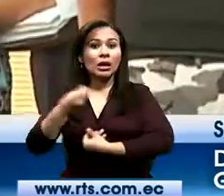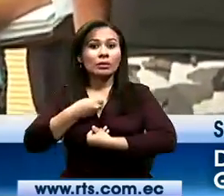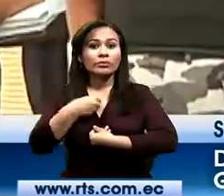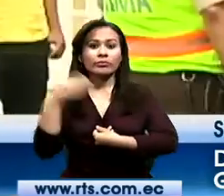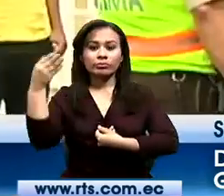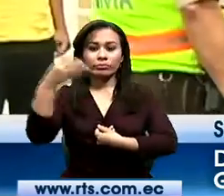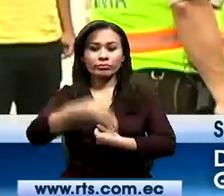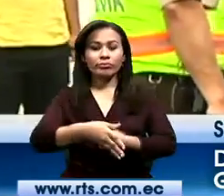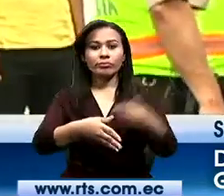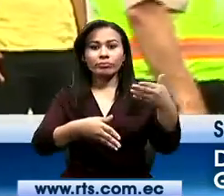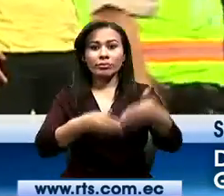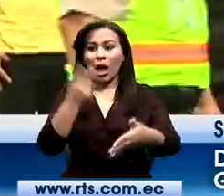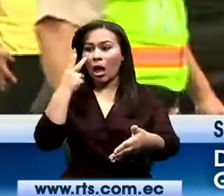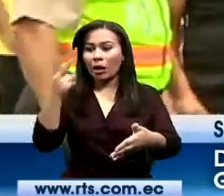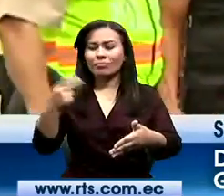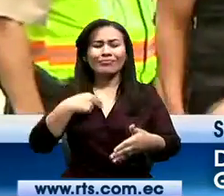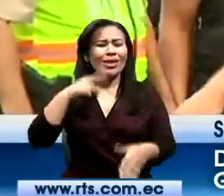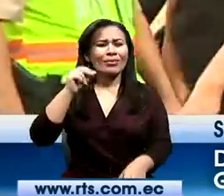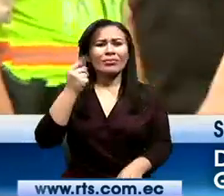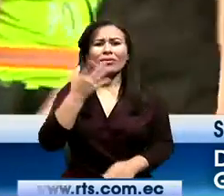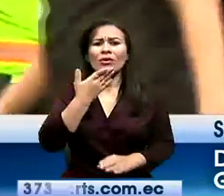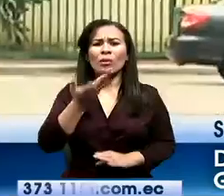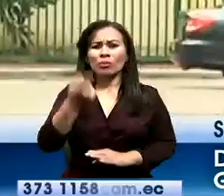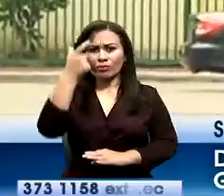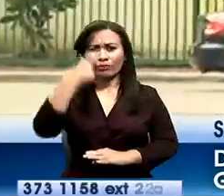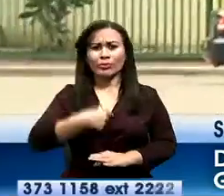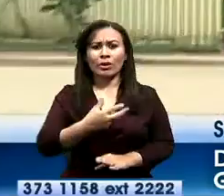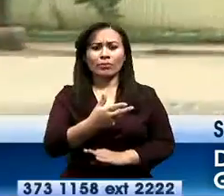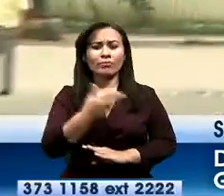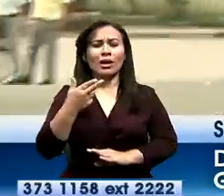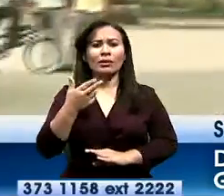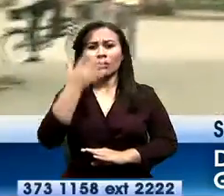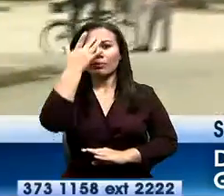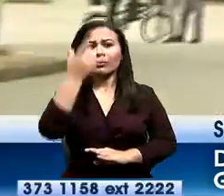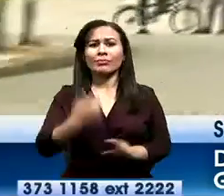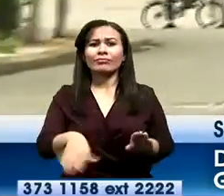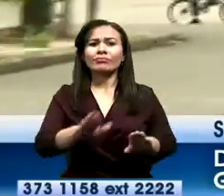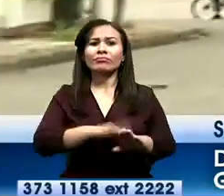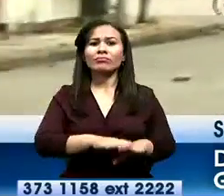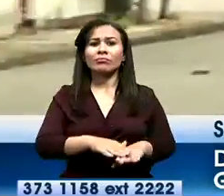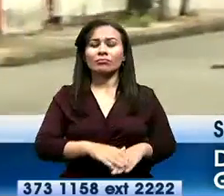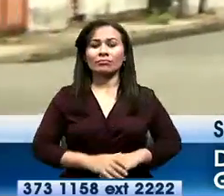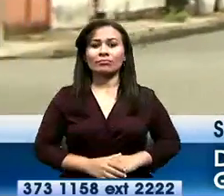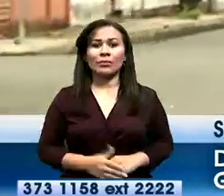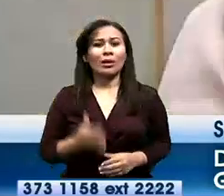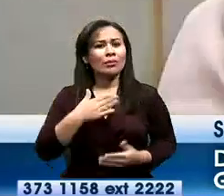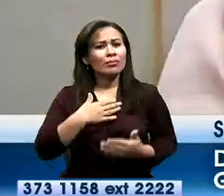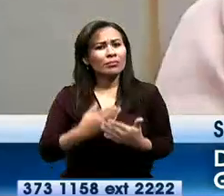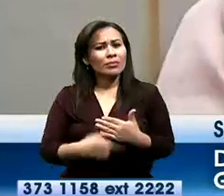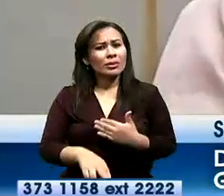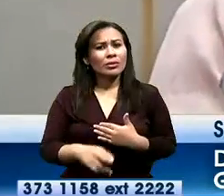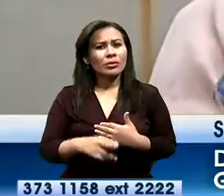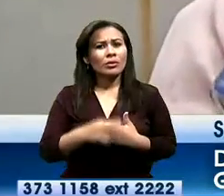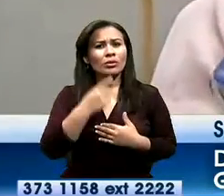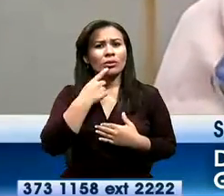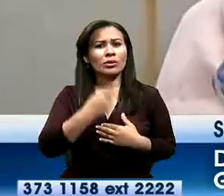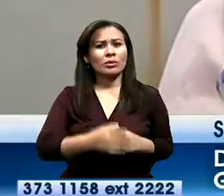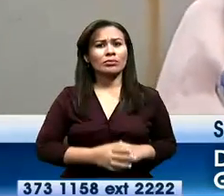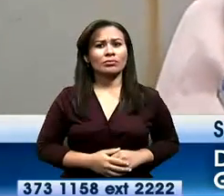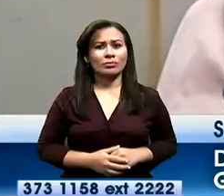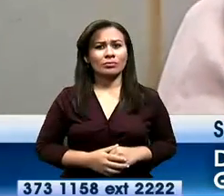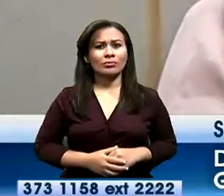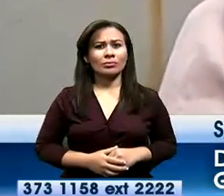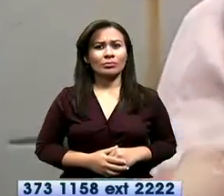en el lugar, aseguran que no encuentran respuestas frente a este hecho. De que mi hijo dijo que sí, él